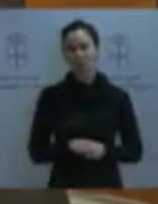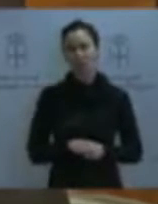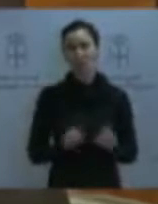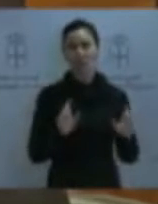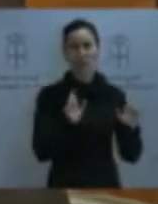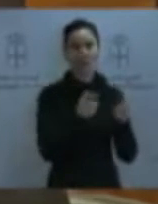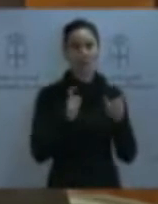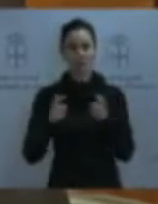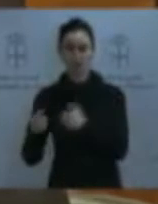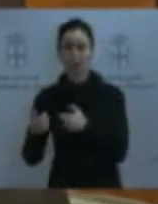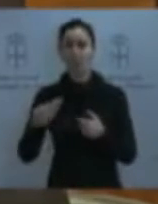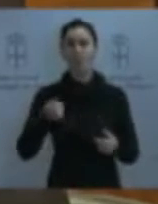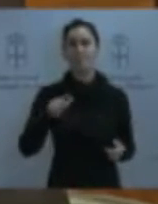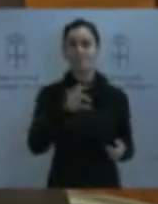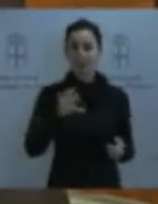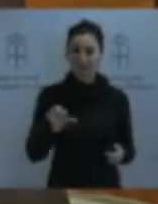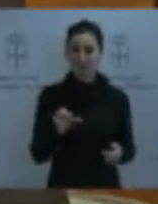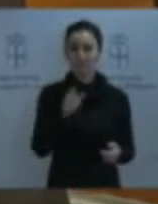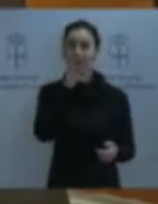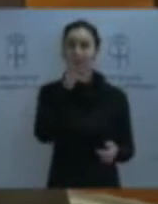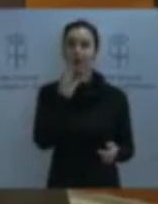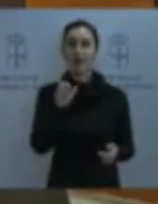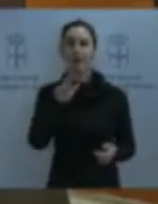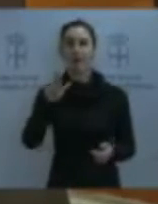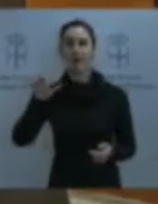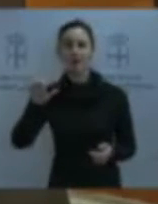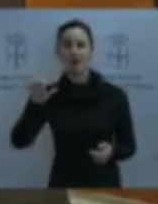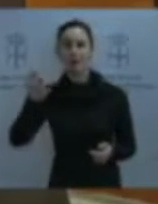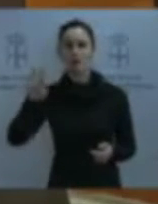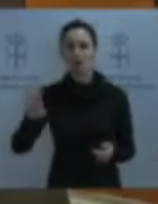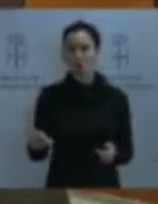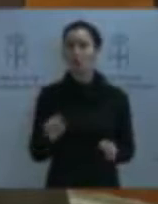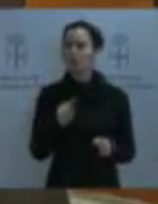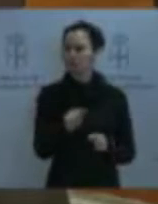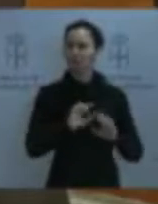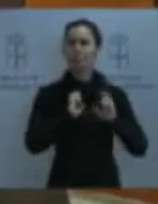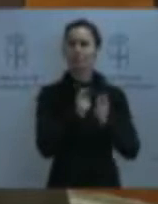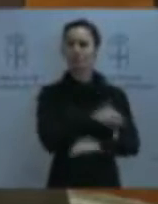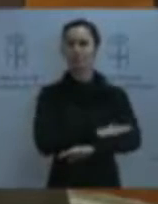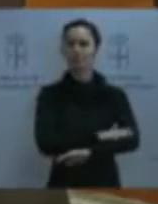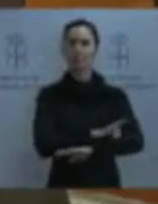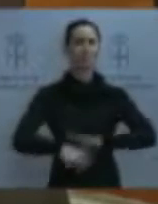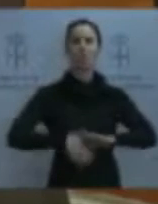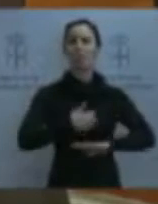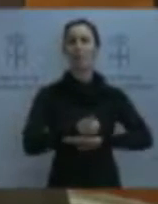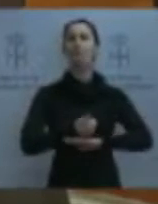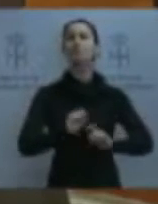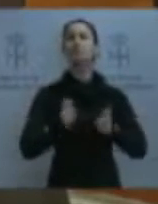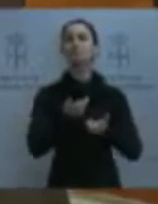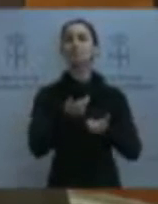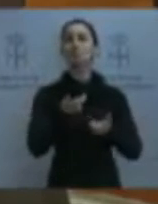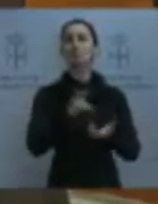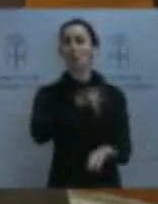¿Qué conversaciones han tenido con el órgano de gobierno de Duro Felguera? ¿Han tenido reuniones también con posibles inversores, además de